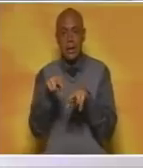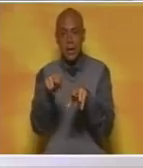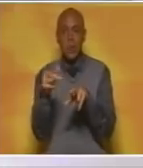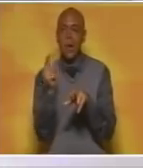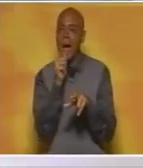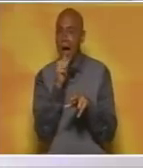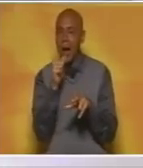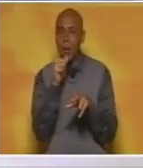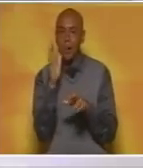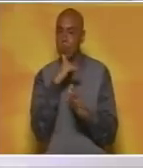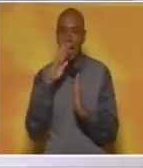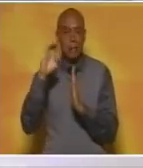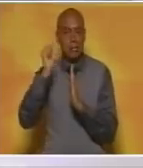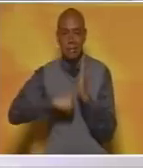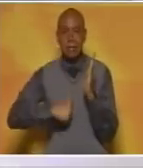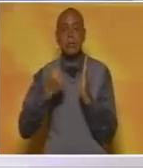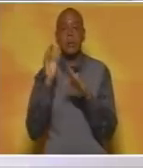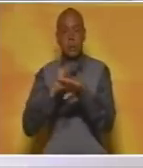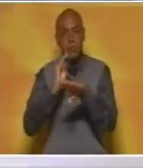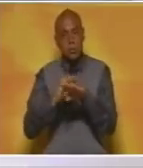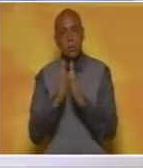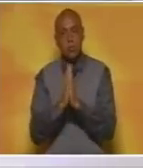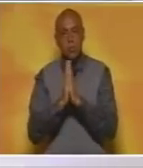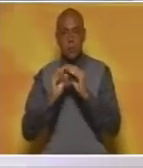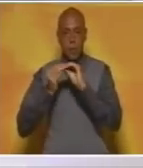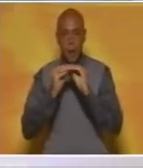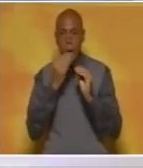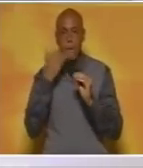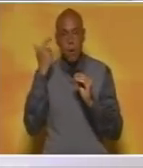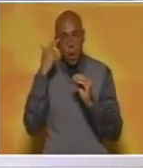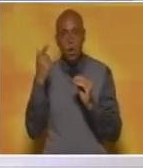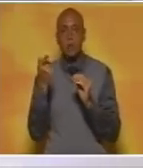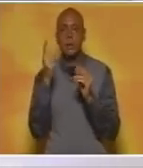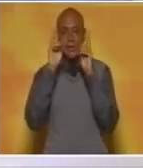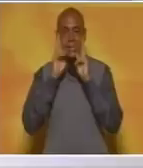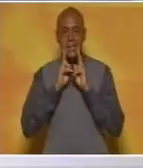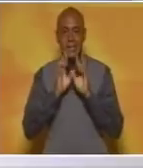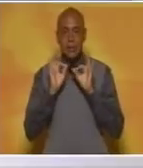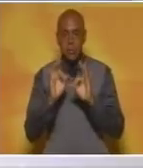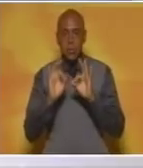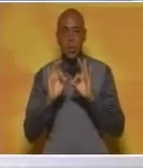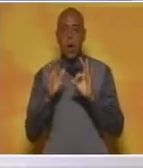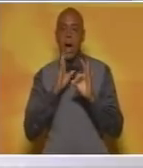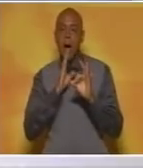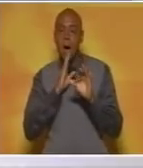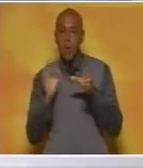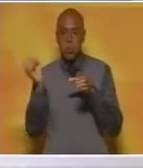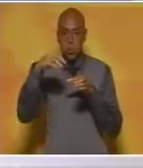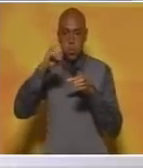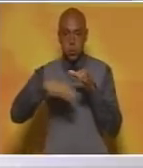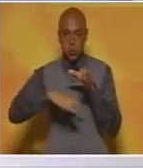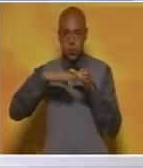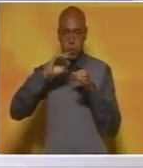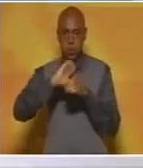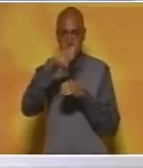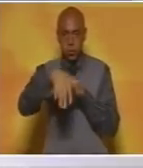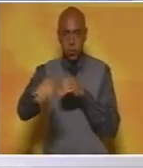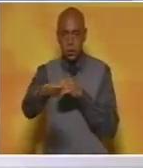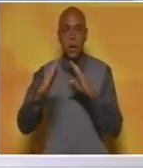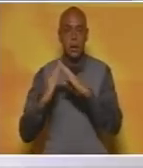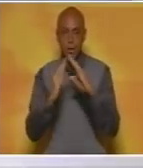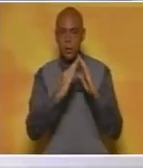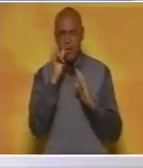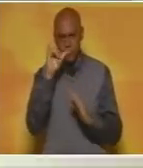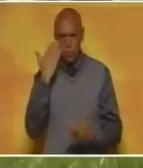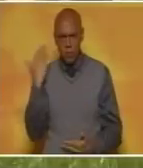agua en la zona. Pidieron a las autoridades mejorar el servicio de saneamiento en el tanque que surte a la comunidad. Luis Bustamante con la